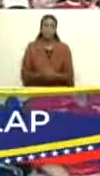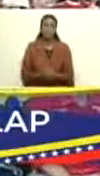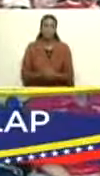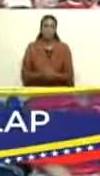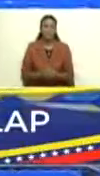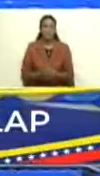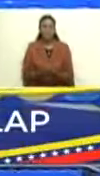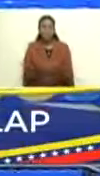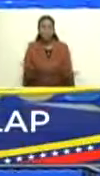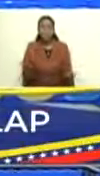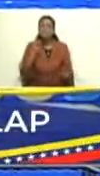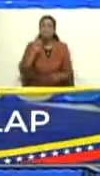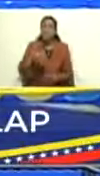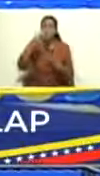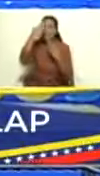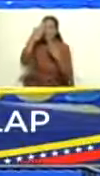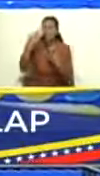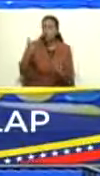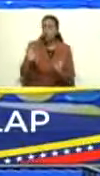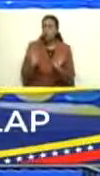Quiero saludar también